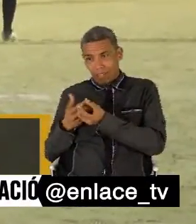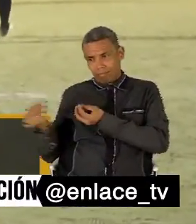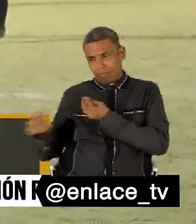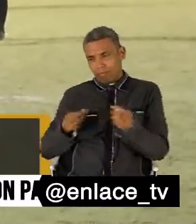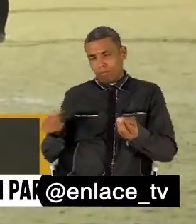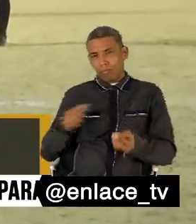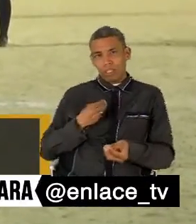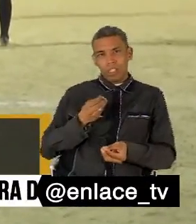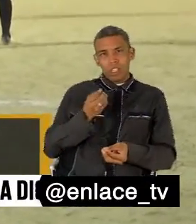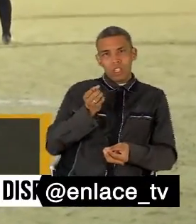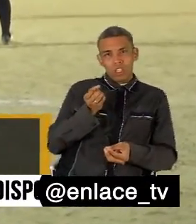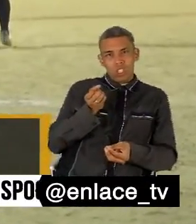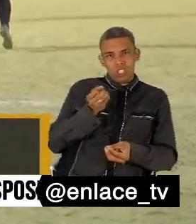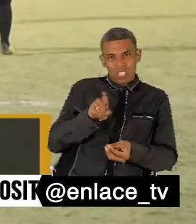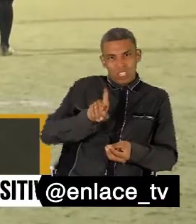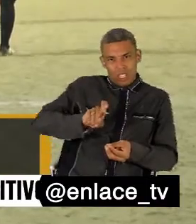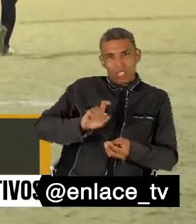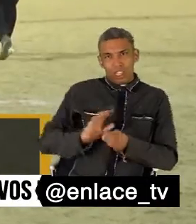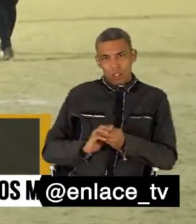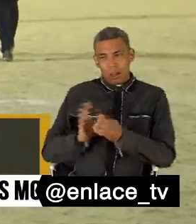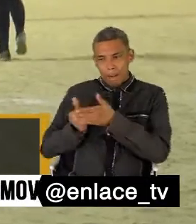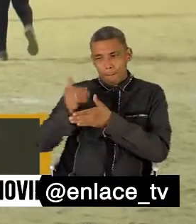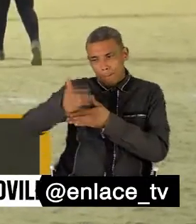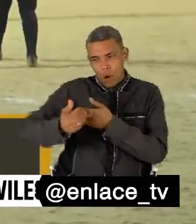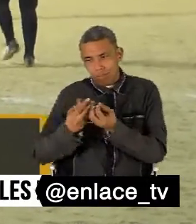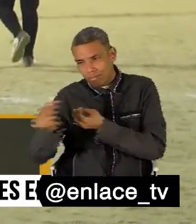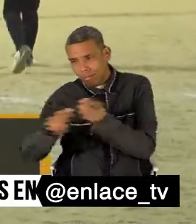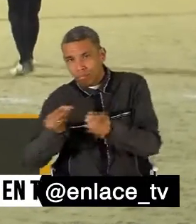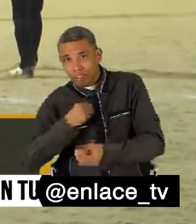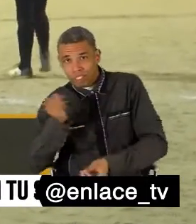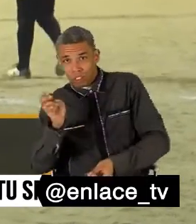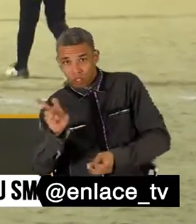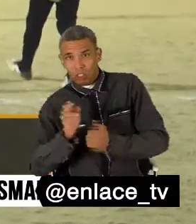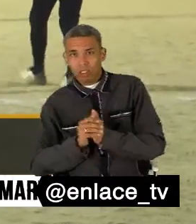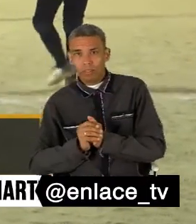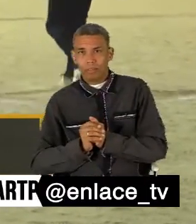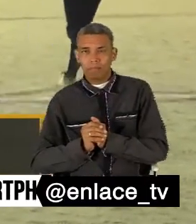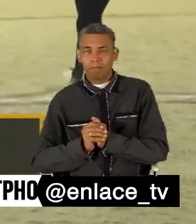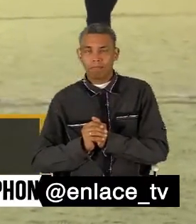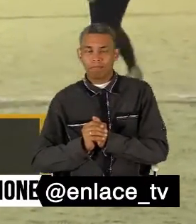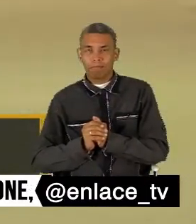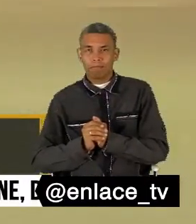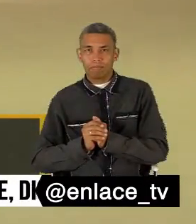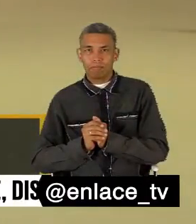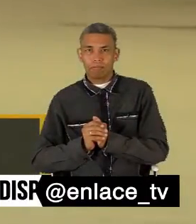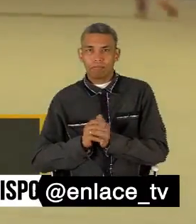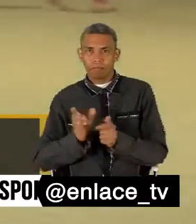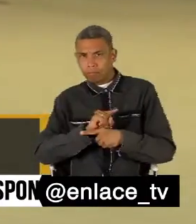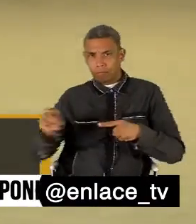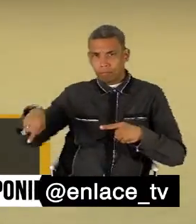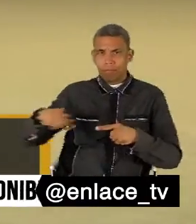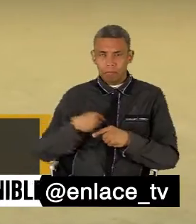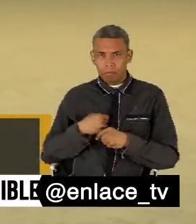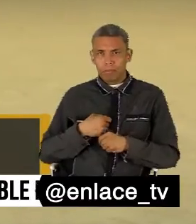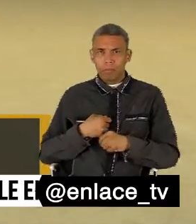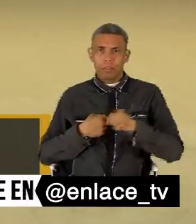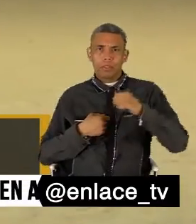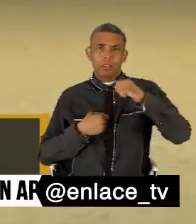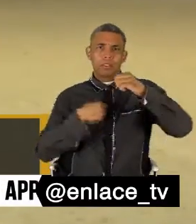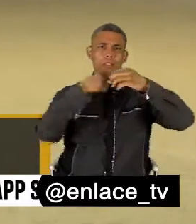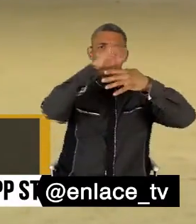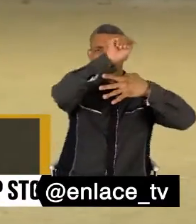semana vamos a tener la primera ronda de eliminación, donde se va a jugar cada uno en su grupo. Clasifican los 6 para